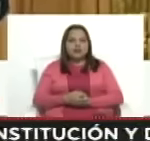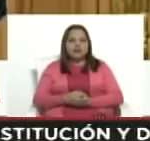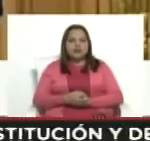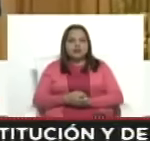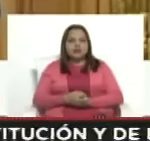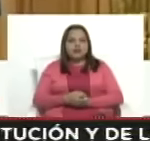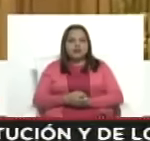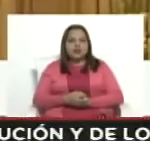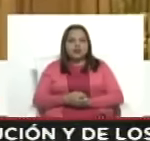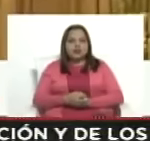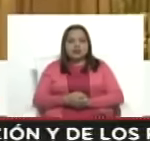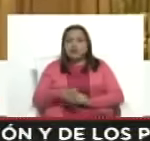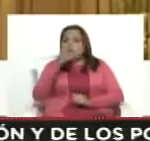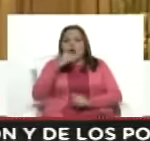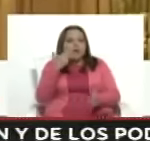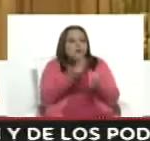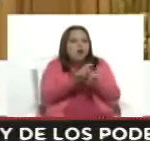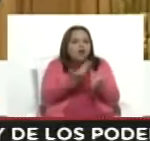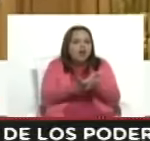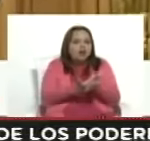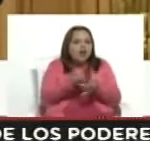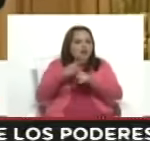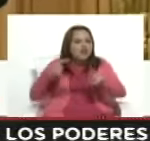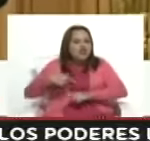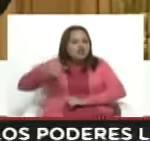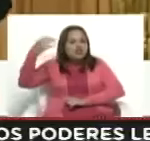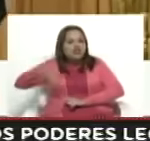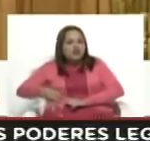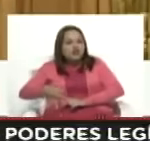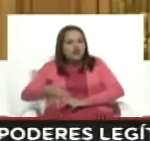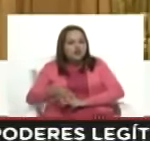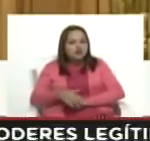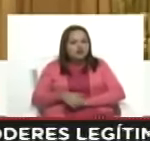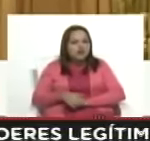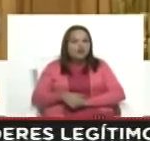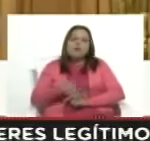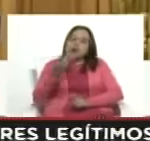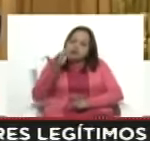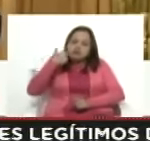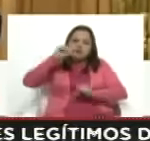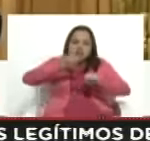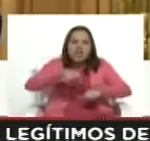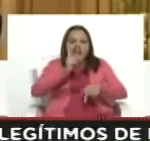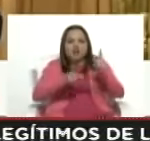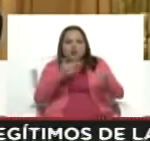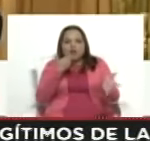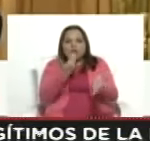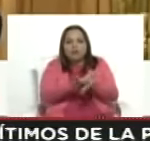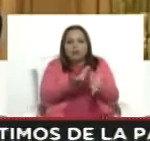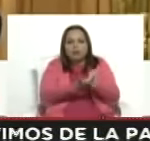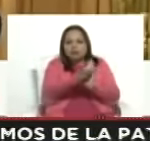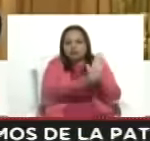No tengo ninguna prueba, pero no tengo ninguna duda. Mejor dicho, sí hay algunas pruebas.